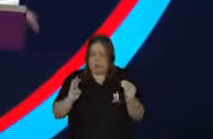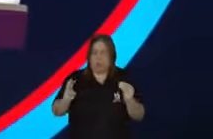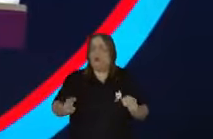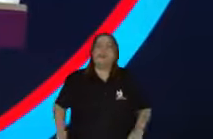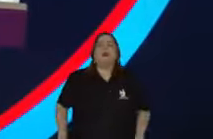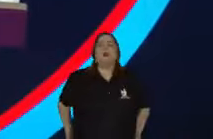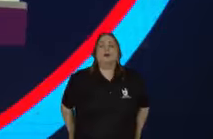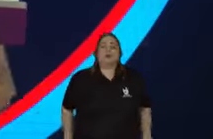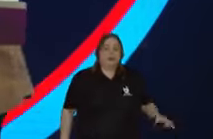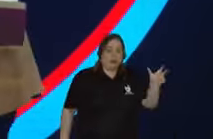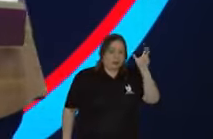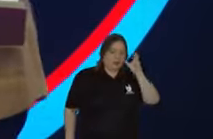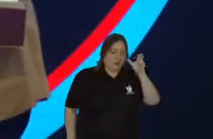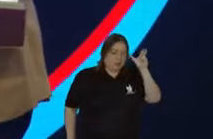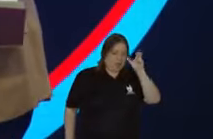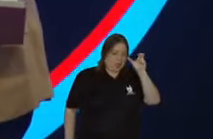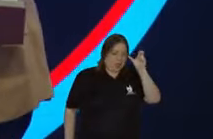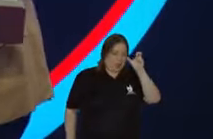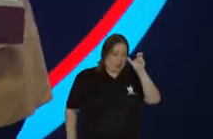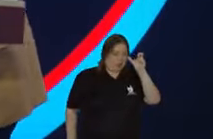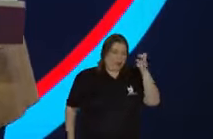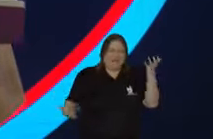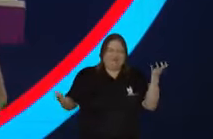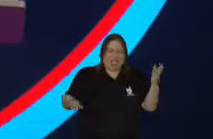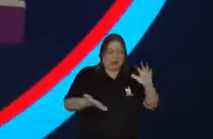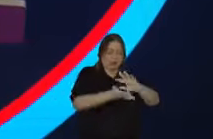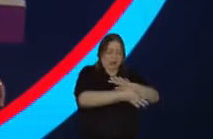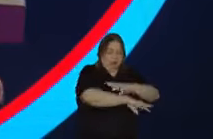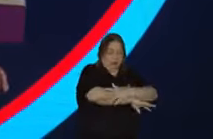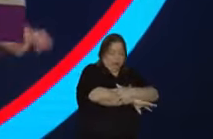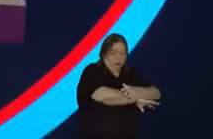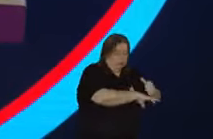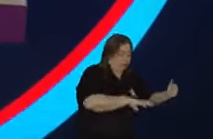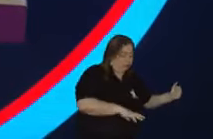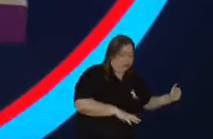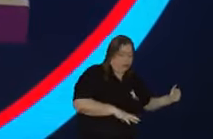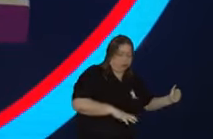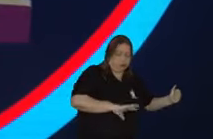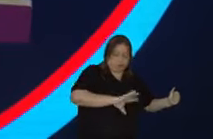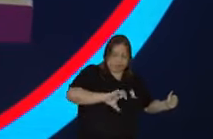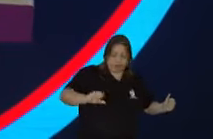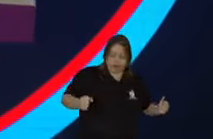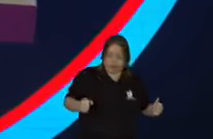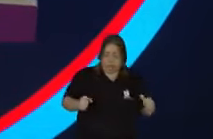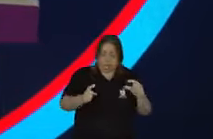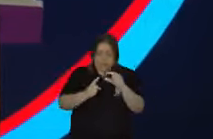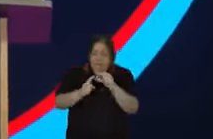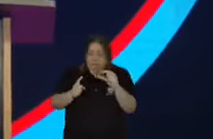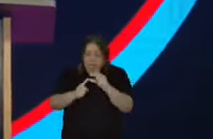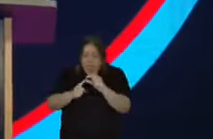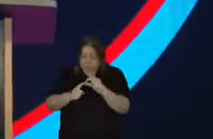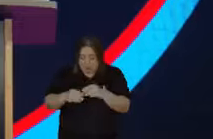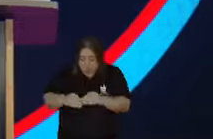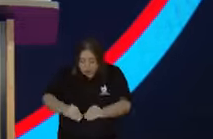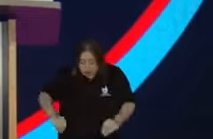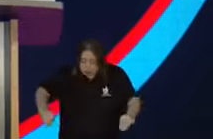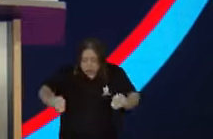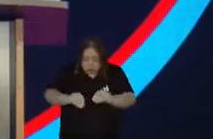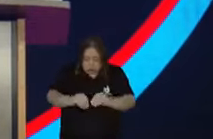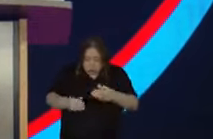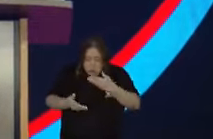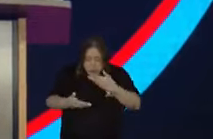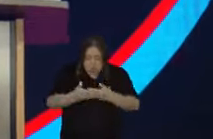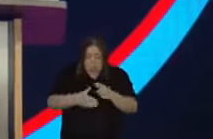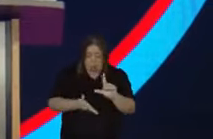El diablo es aquel que arrebata la semilla. La palabra buena que cayó junto al campo, como dice